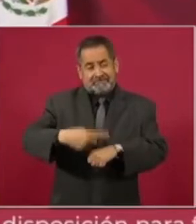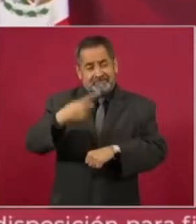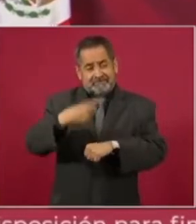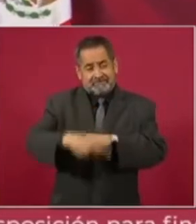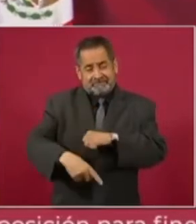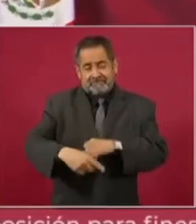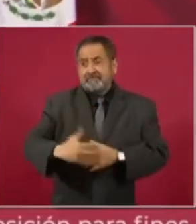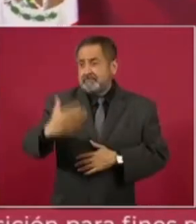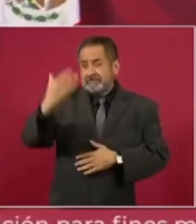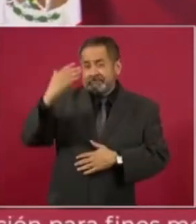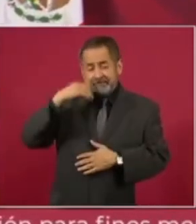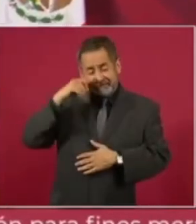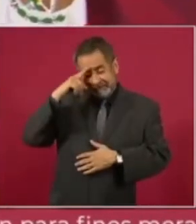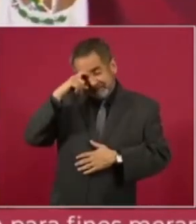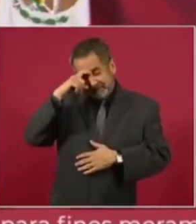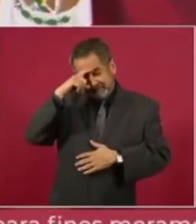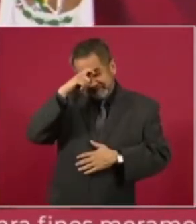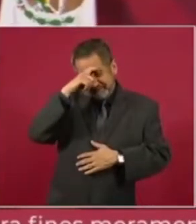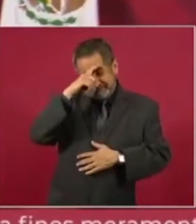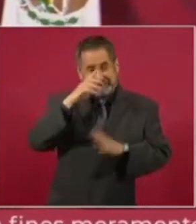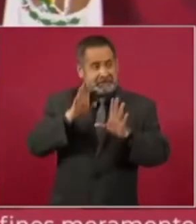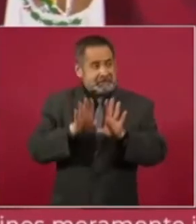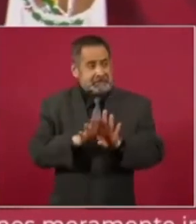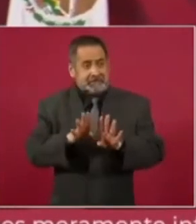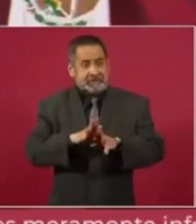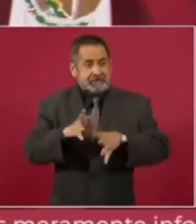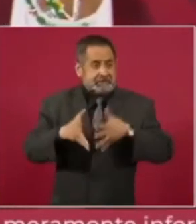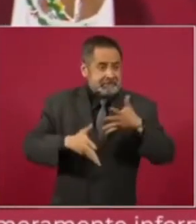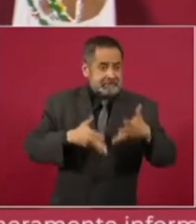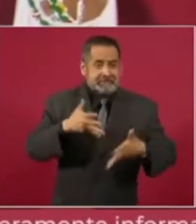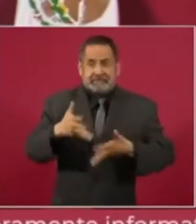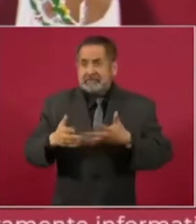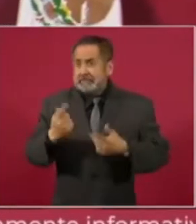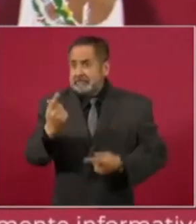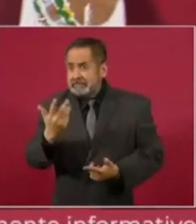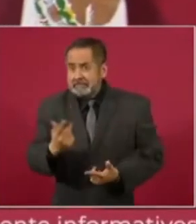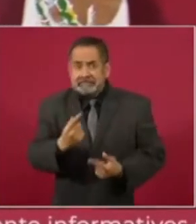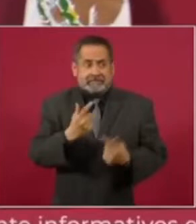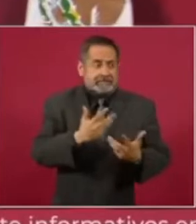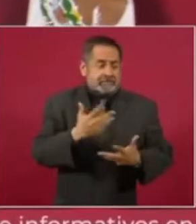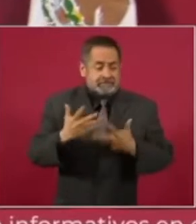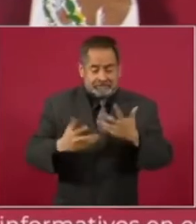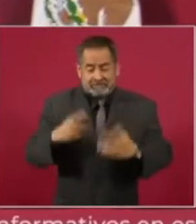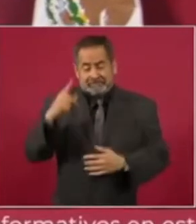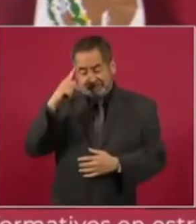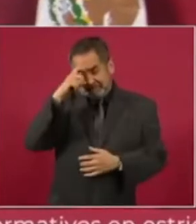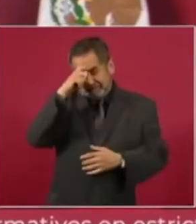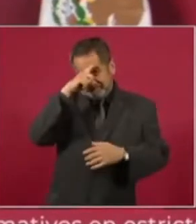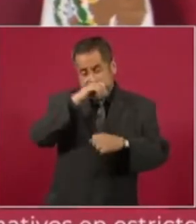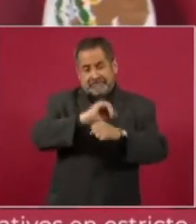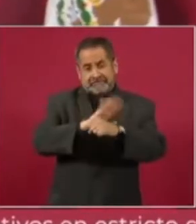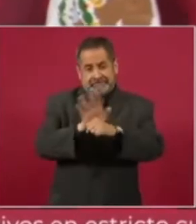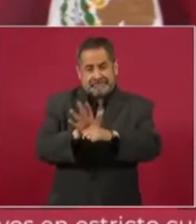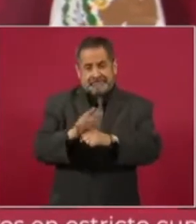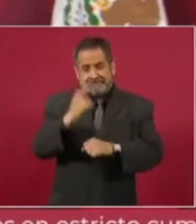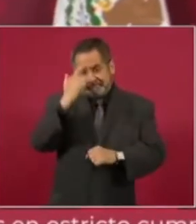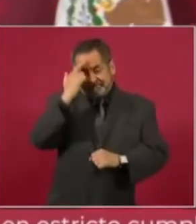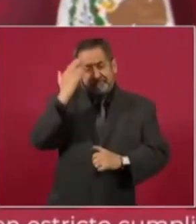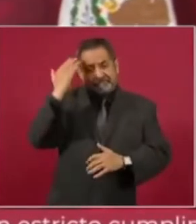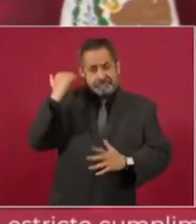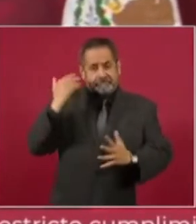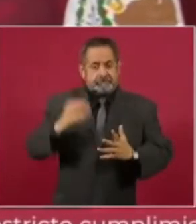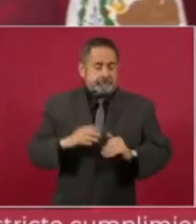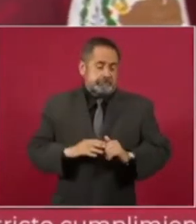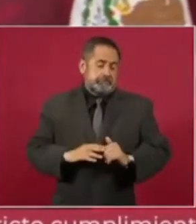fue enfrentar esta pandemia y no